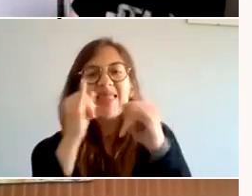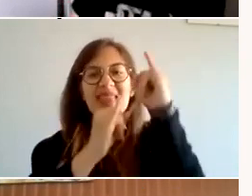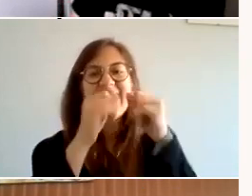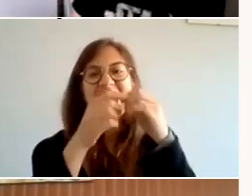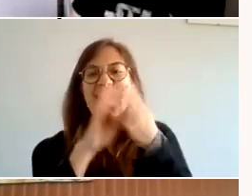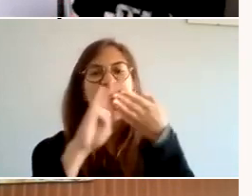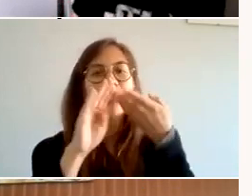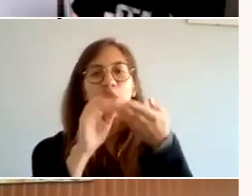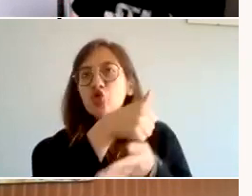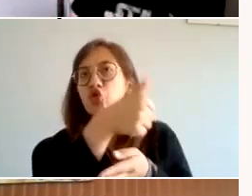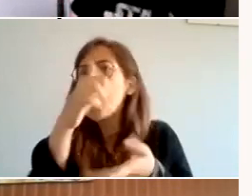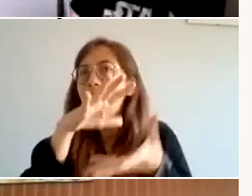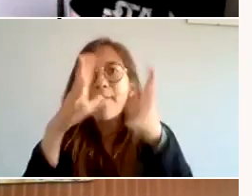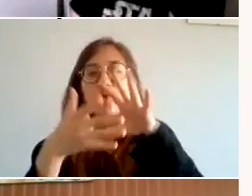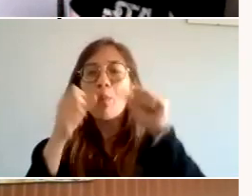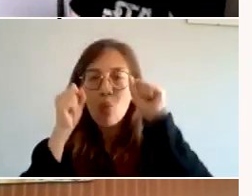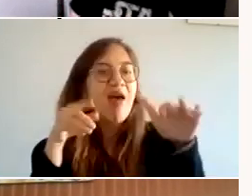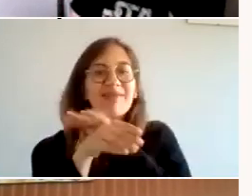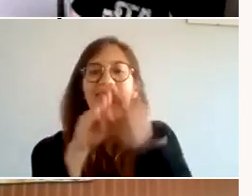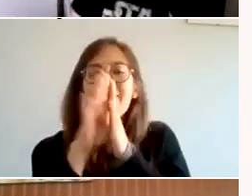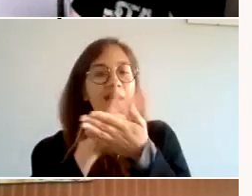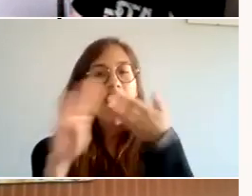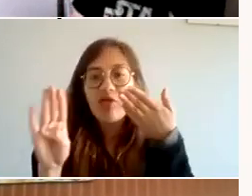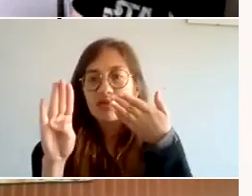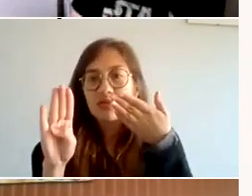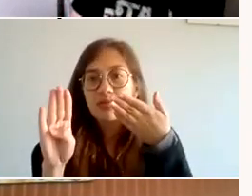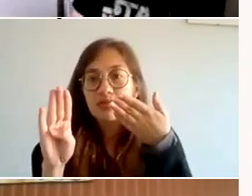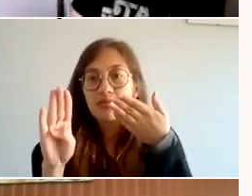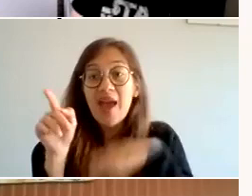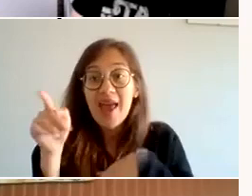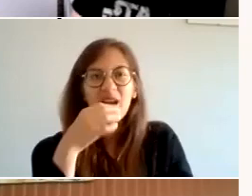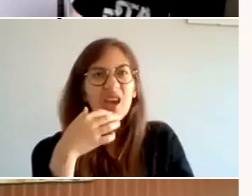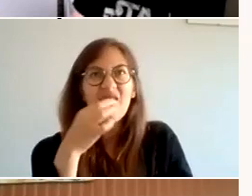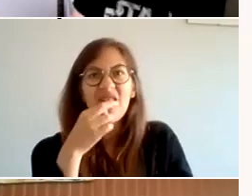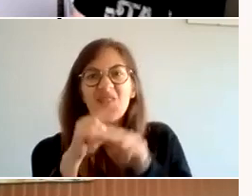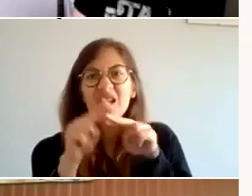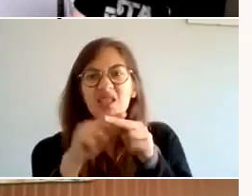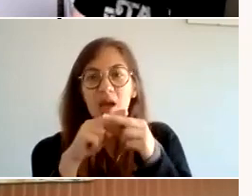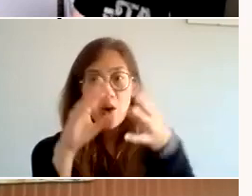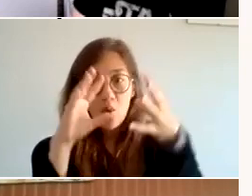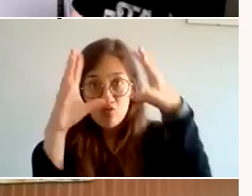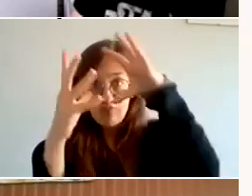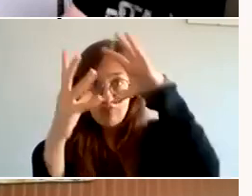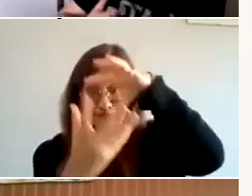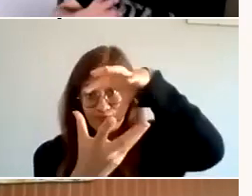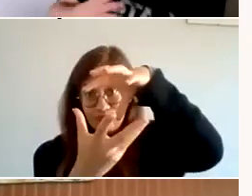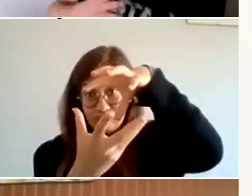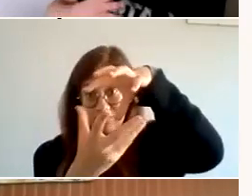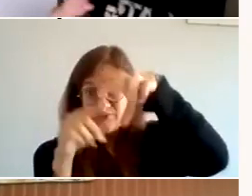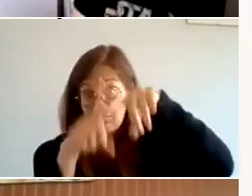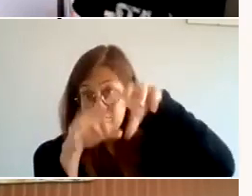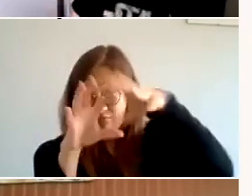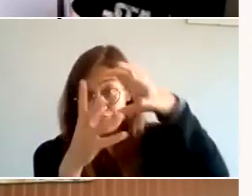no existe conexión. Y una de las cosas que ellos anunciaron, de hecho, hace pocos meses atrás, es que una de